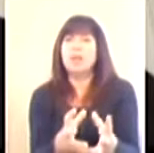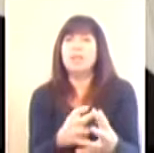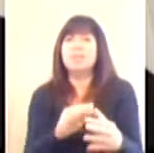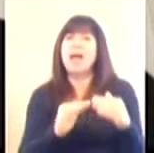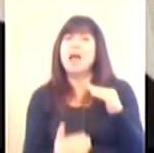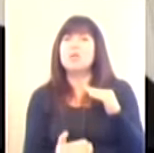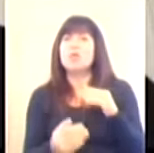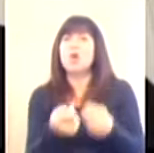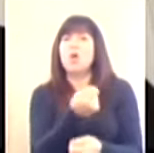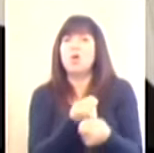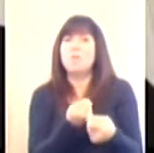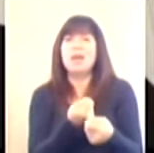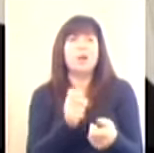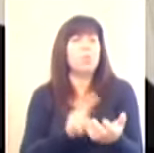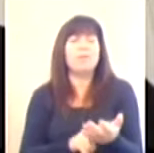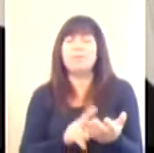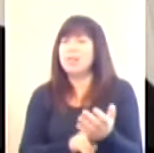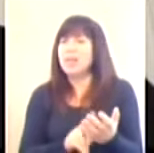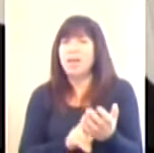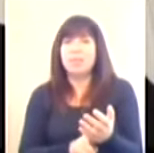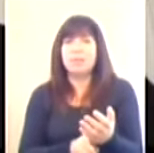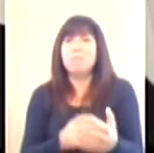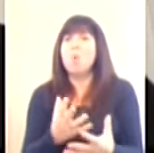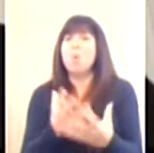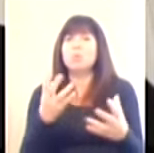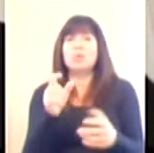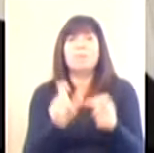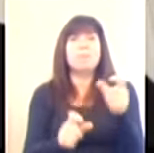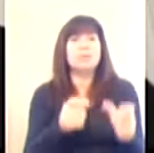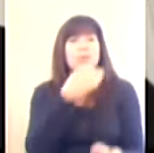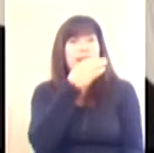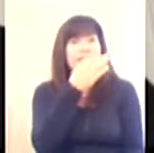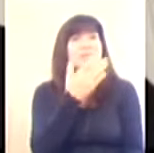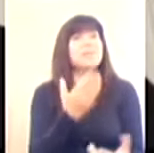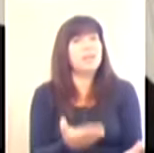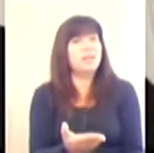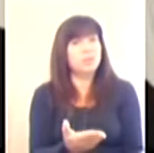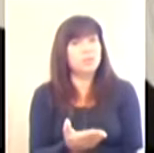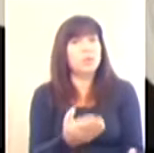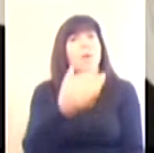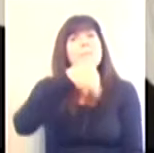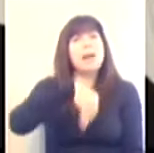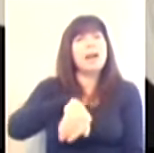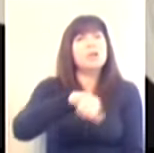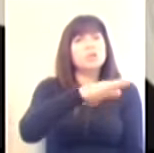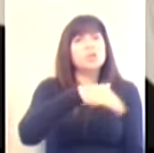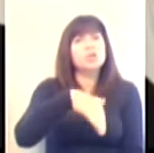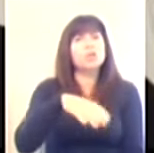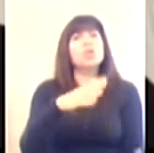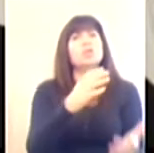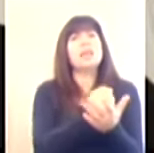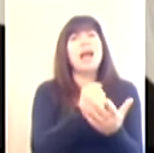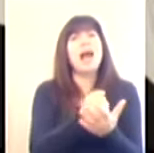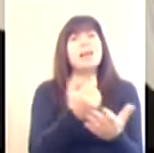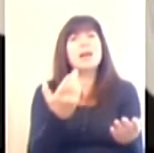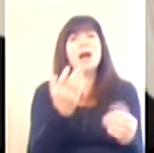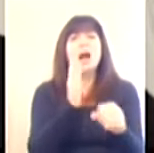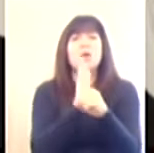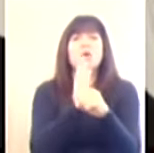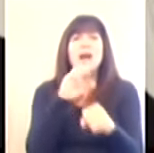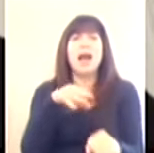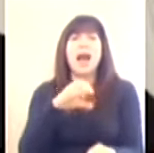simplemente no es cierto. Hay muchas voces que levantan esa agenda, que dicen, para nosotros llegar a ser carbono neutrales, tenemos